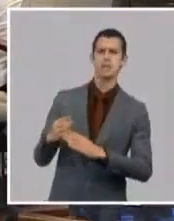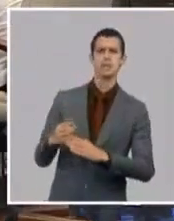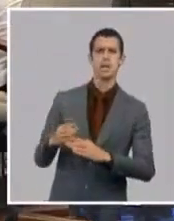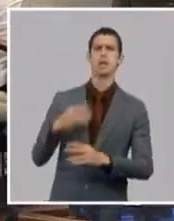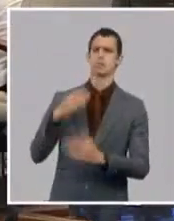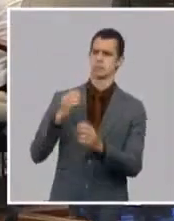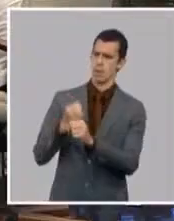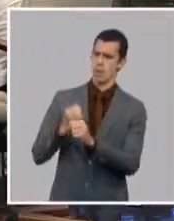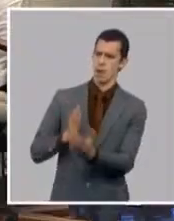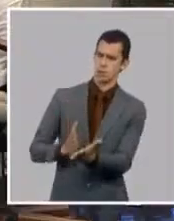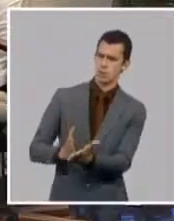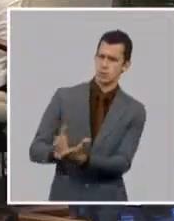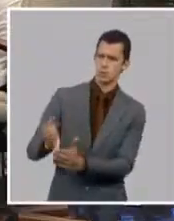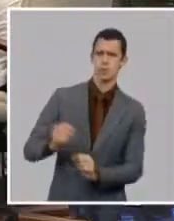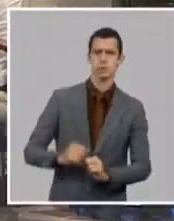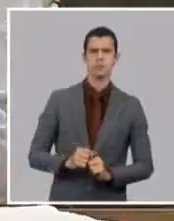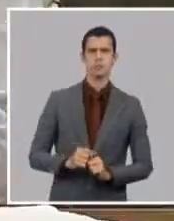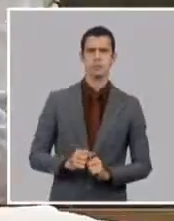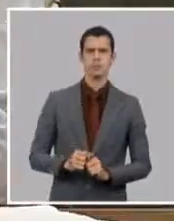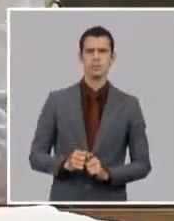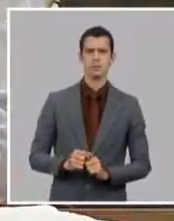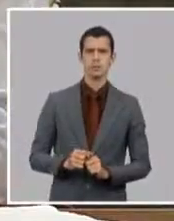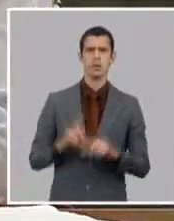sesionaron entre ayer y hoy y que no eran reuniones